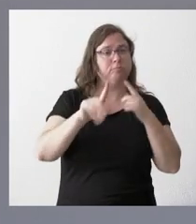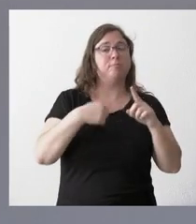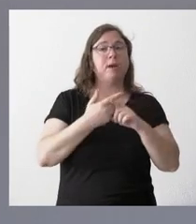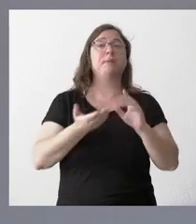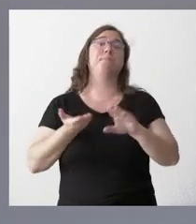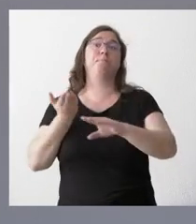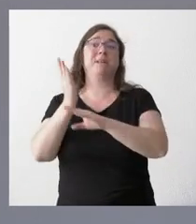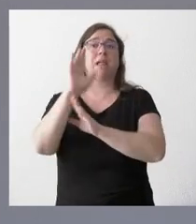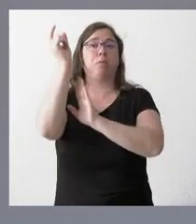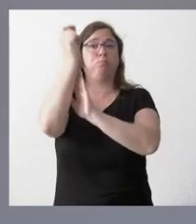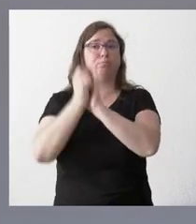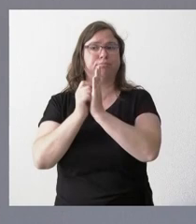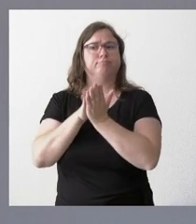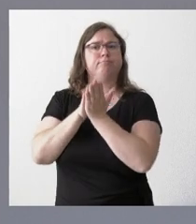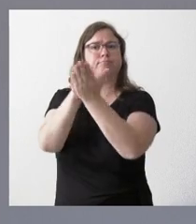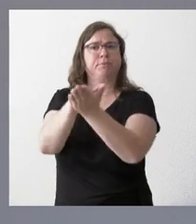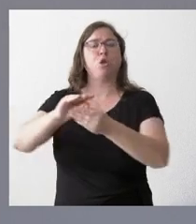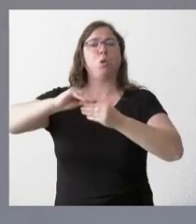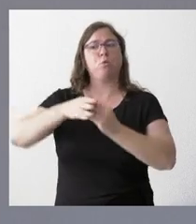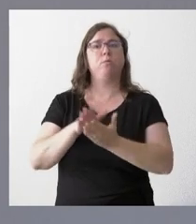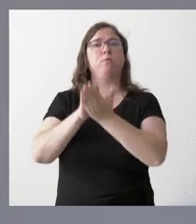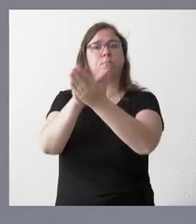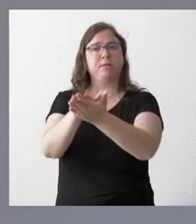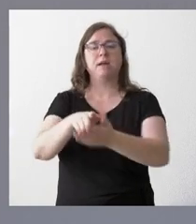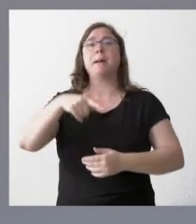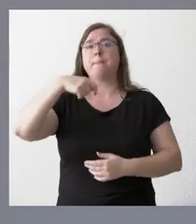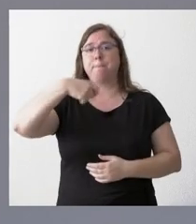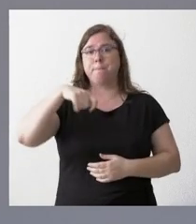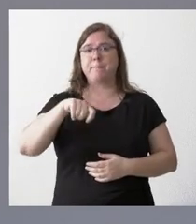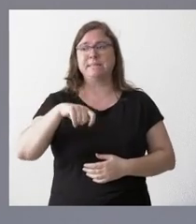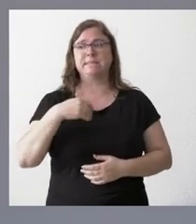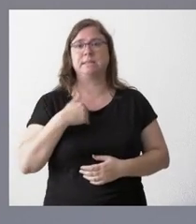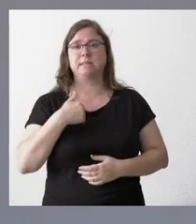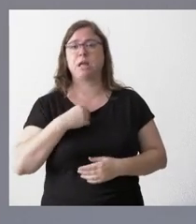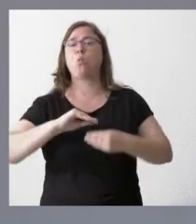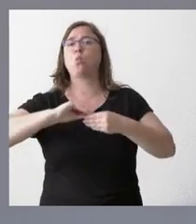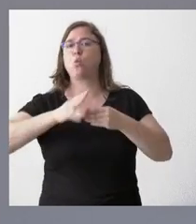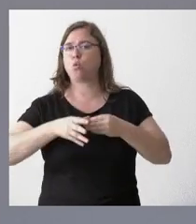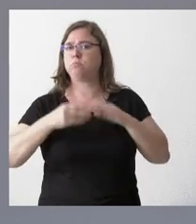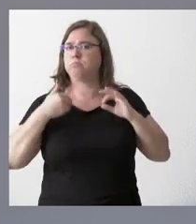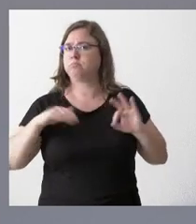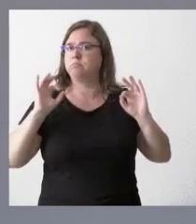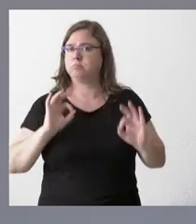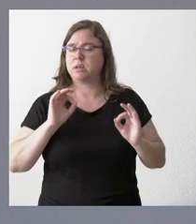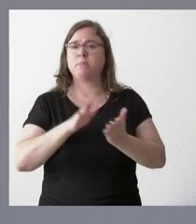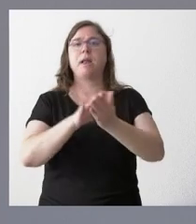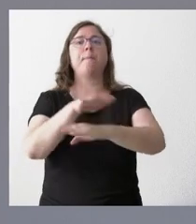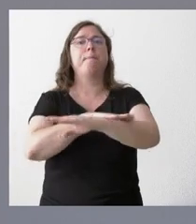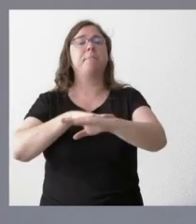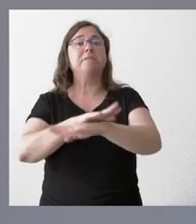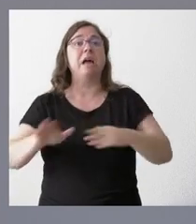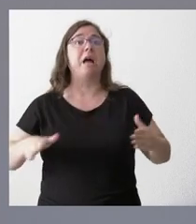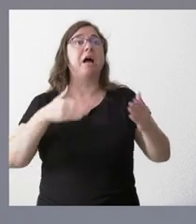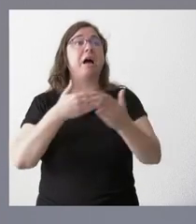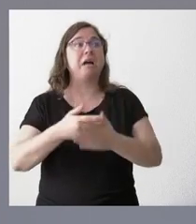serie de asuntos, una documentación. El presidente ha trasladado esa documentación al presidente del Gobierno y, hasta donde yo sé, la